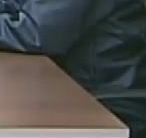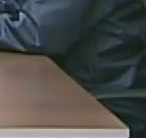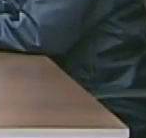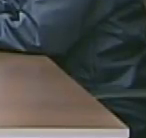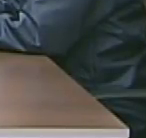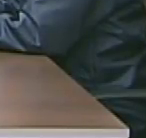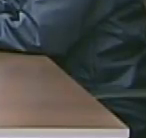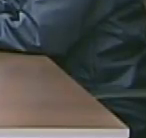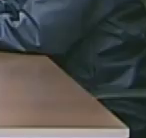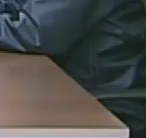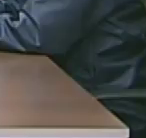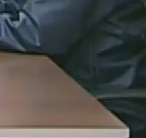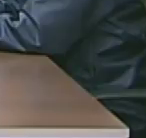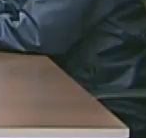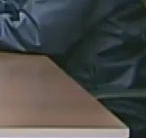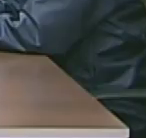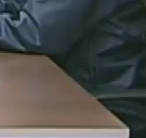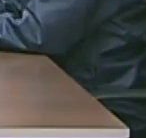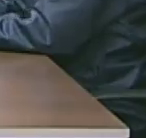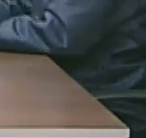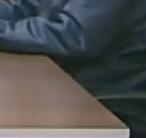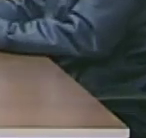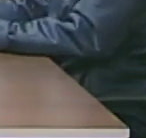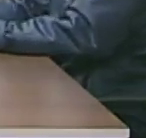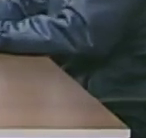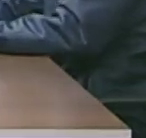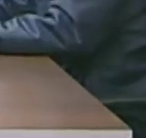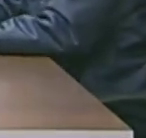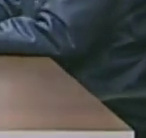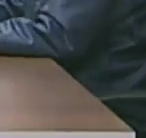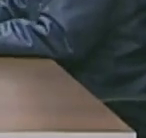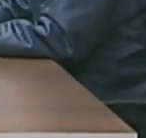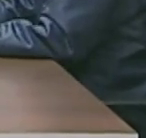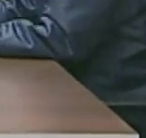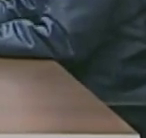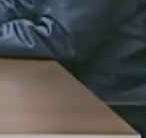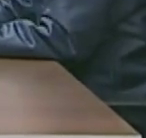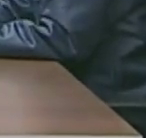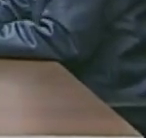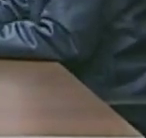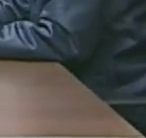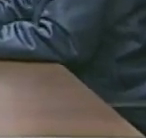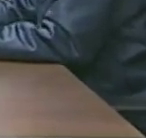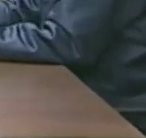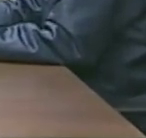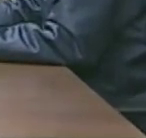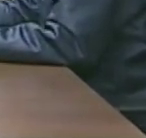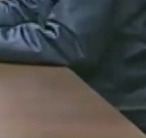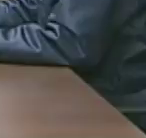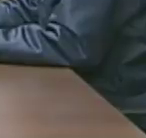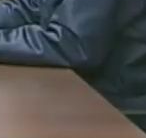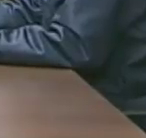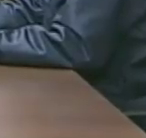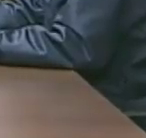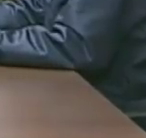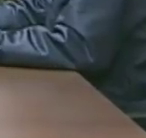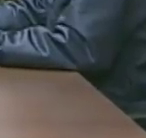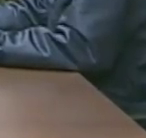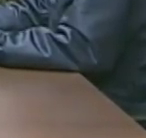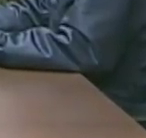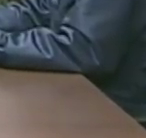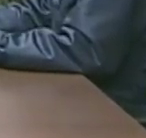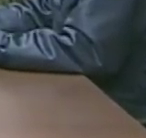Venezuela querida, Venezuela amada. 15 de octubre, segundo contacto del día de hoy. Primero lo tuvimos a las